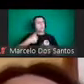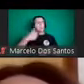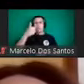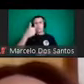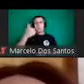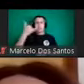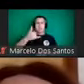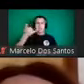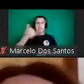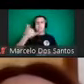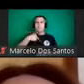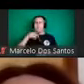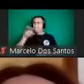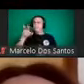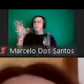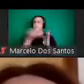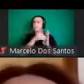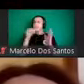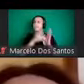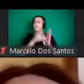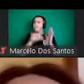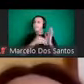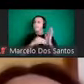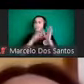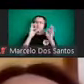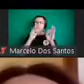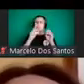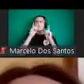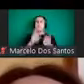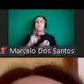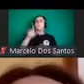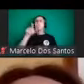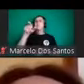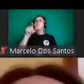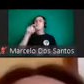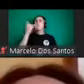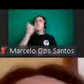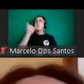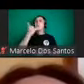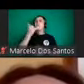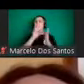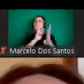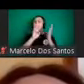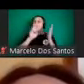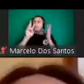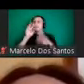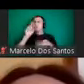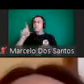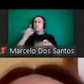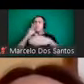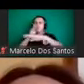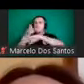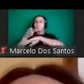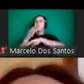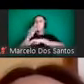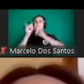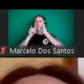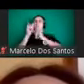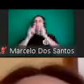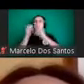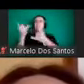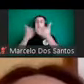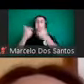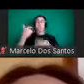Ellos recibieron el enlace del formulario de relevamiento que nos dará insumos para el